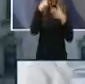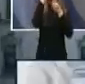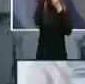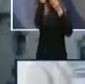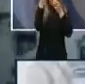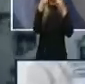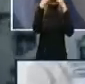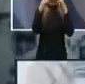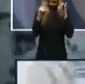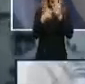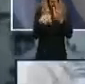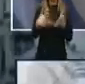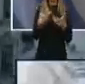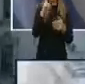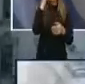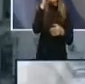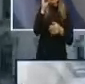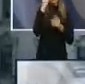en directo.